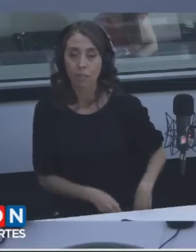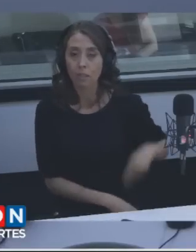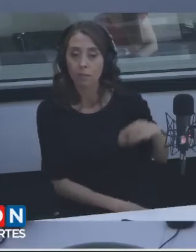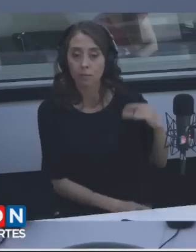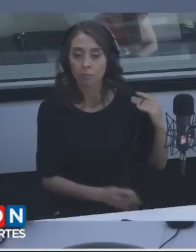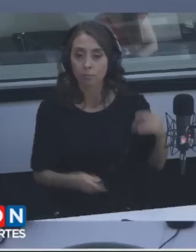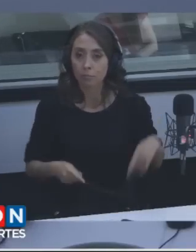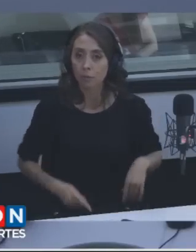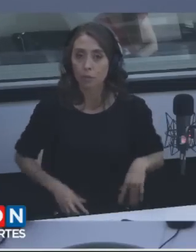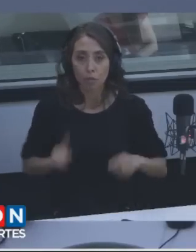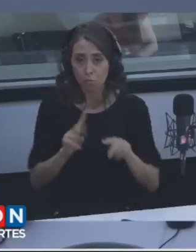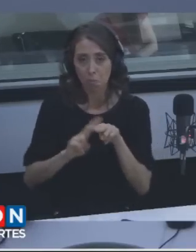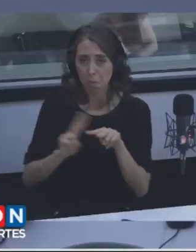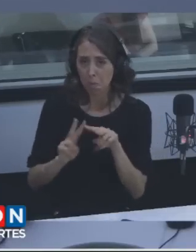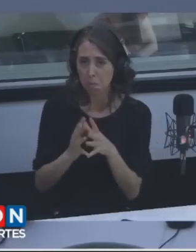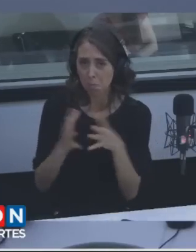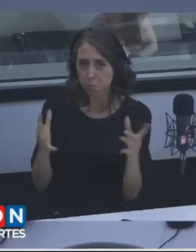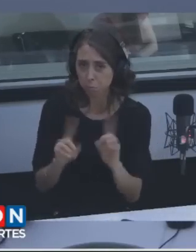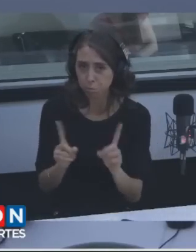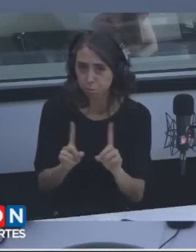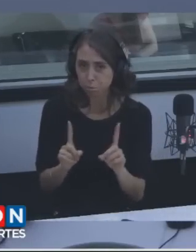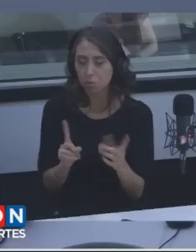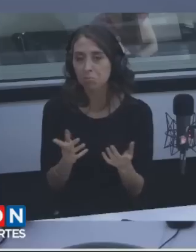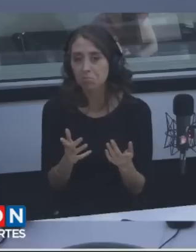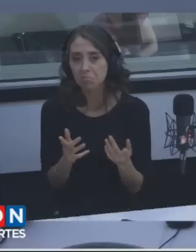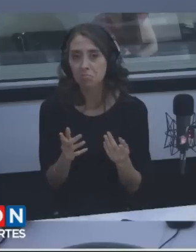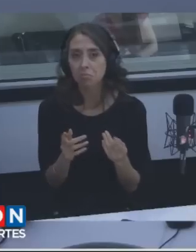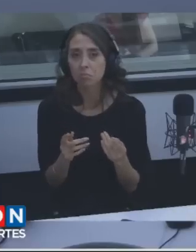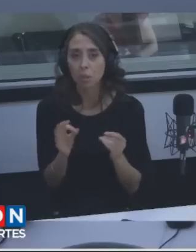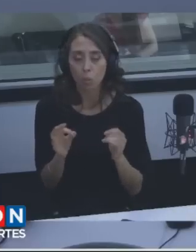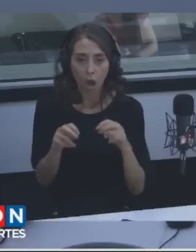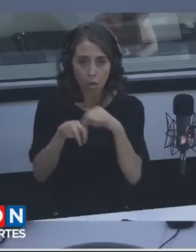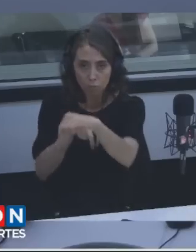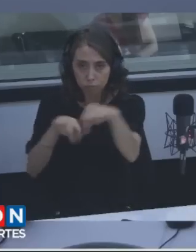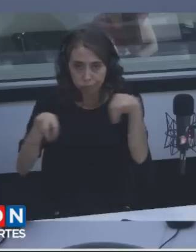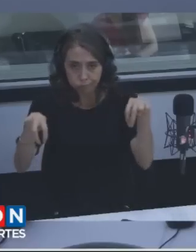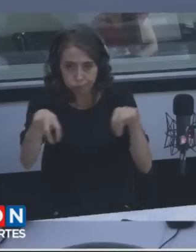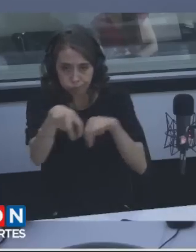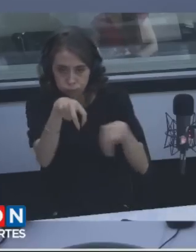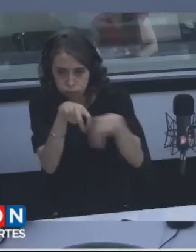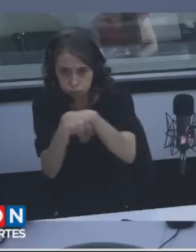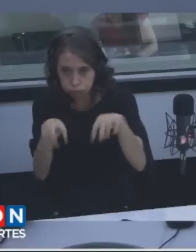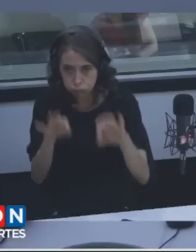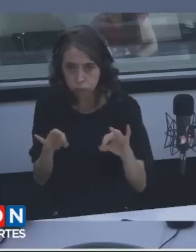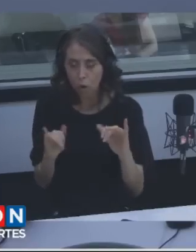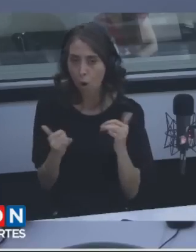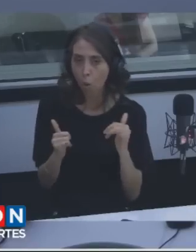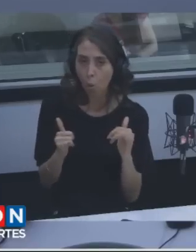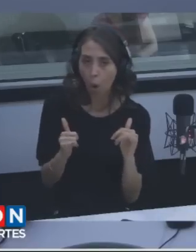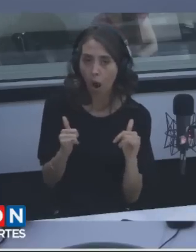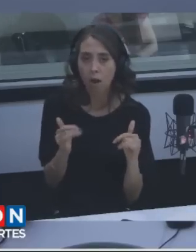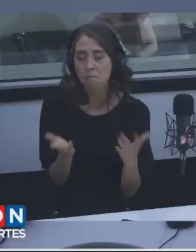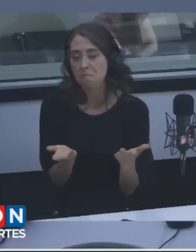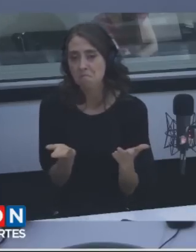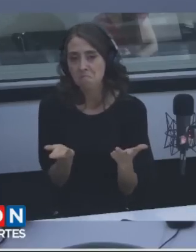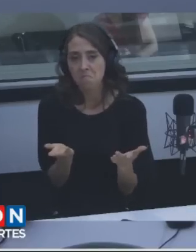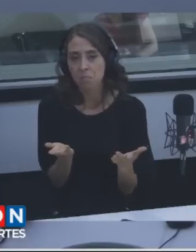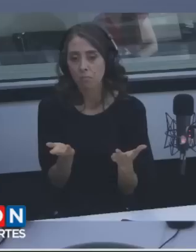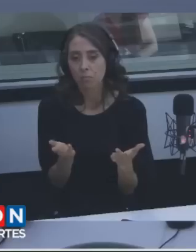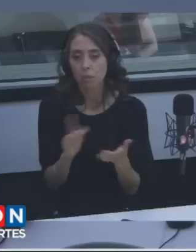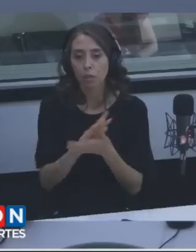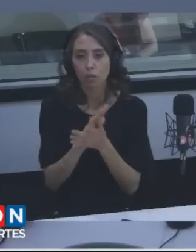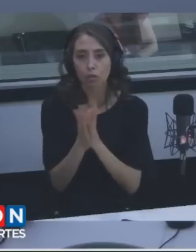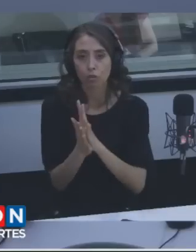sin elaborar mucho, sin basarse en una mecánica de fútbol, o sea, no son jugadas donde finalmente